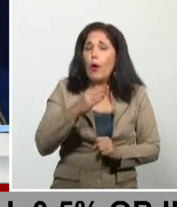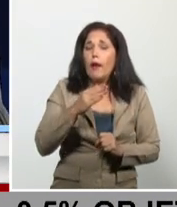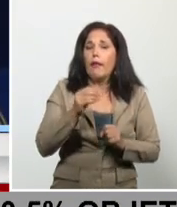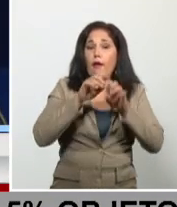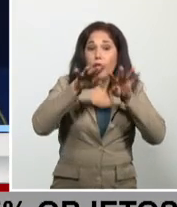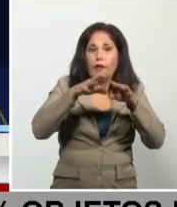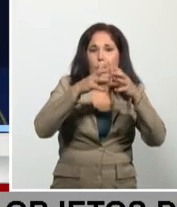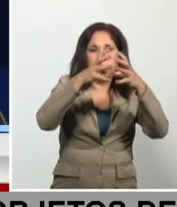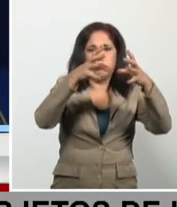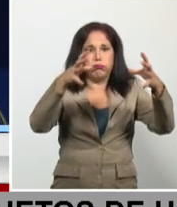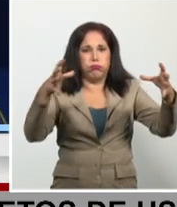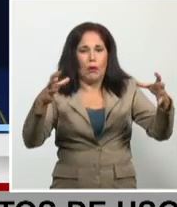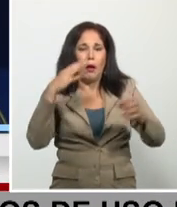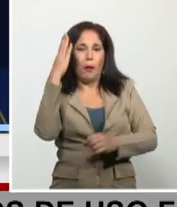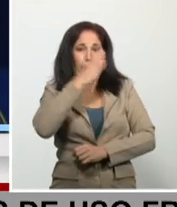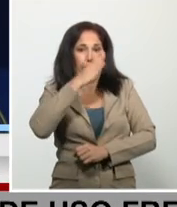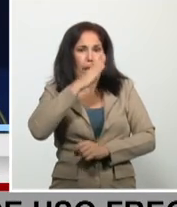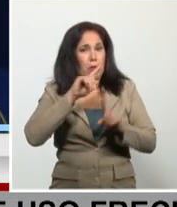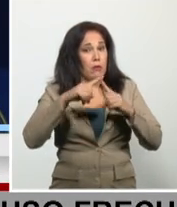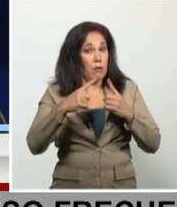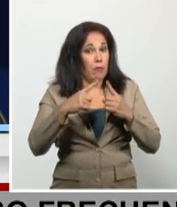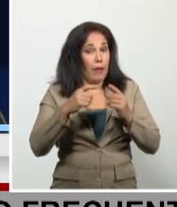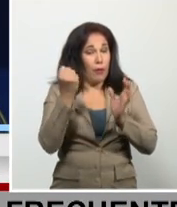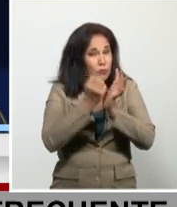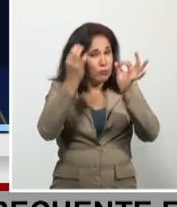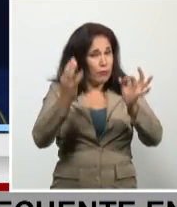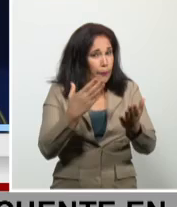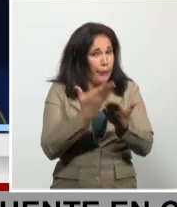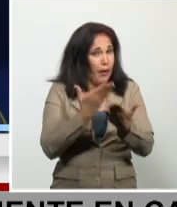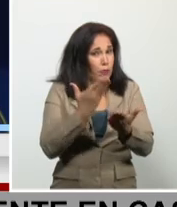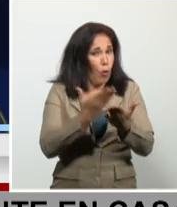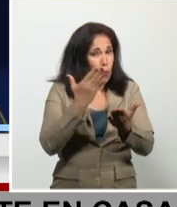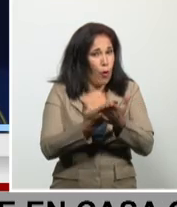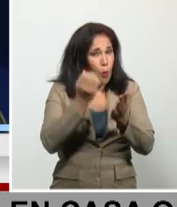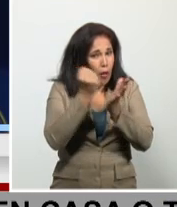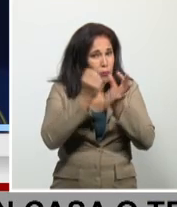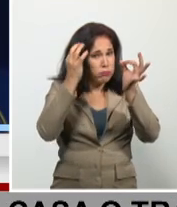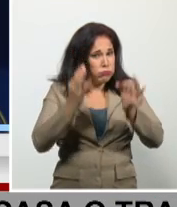virus se transmitan y demás, pero no está demostrado que el COVID,